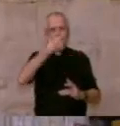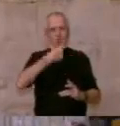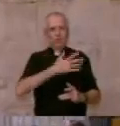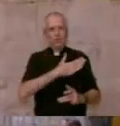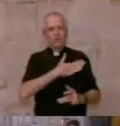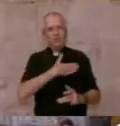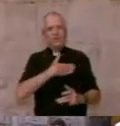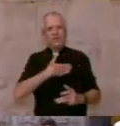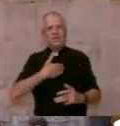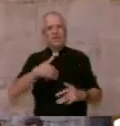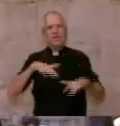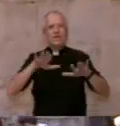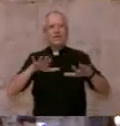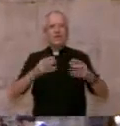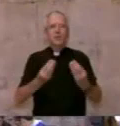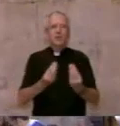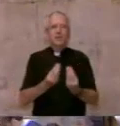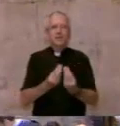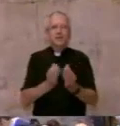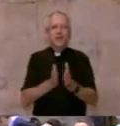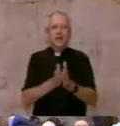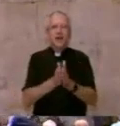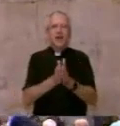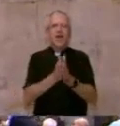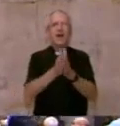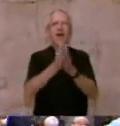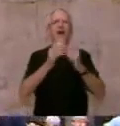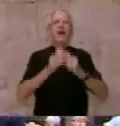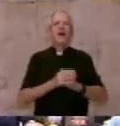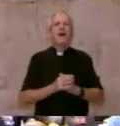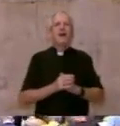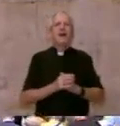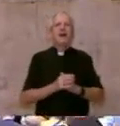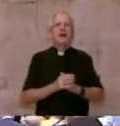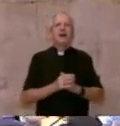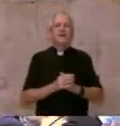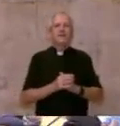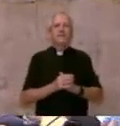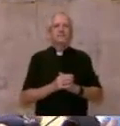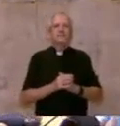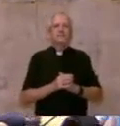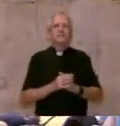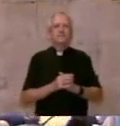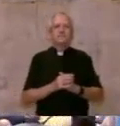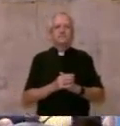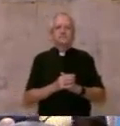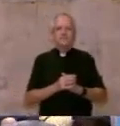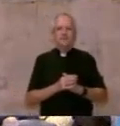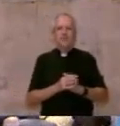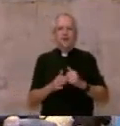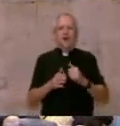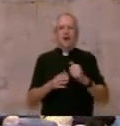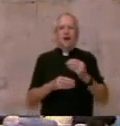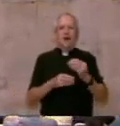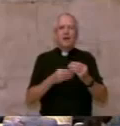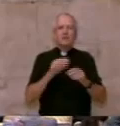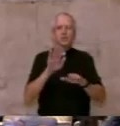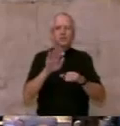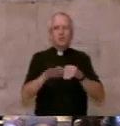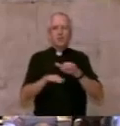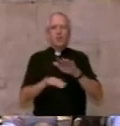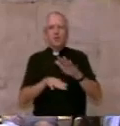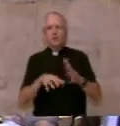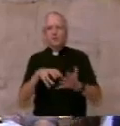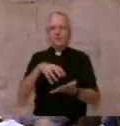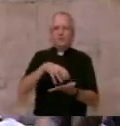poligonal y doble deambulatorio en el presbiterio. Está la cátedra o el sillón del obispo. Hay